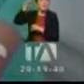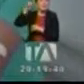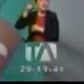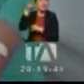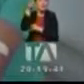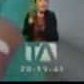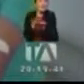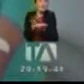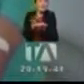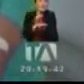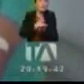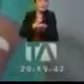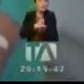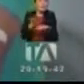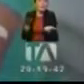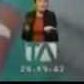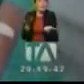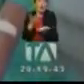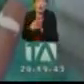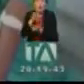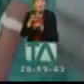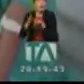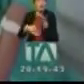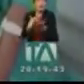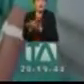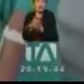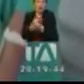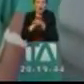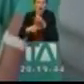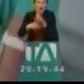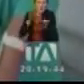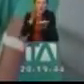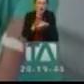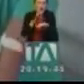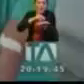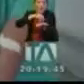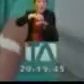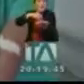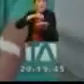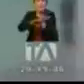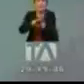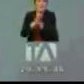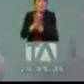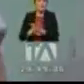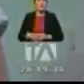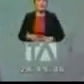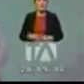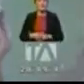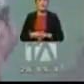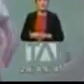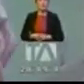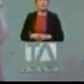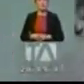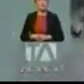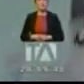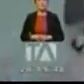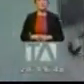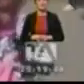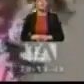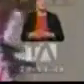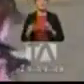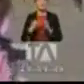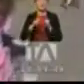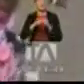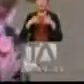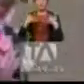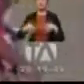atiendan. Porque de jeringa para arriba tiene que comprar. No hay gasa, no hay nada, nada, lo que se llama nada. Evidencia de una crisis